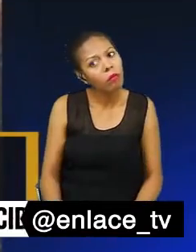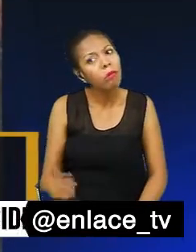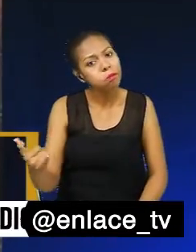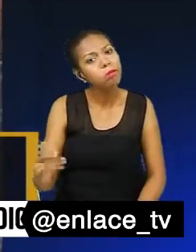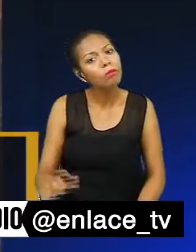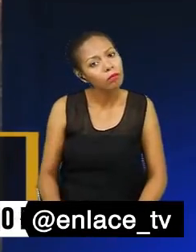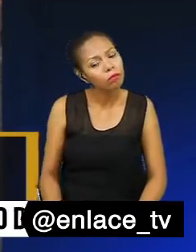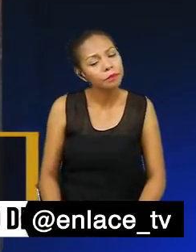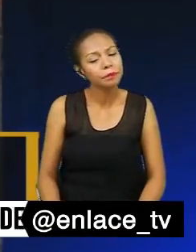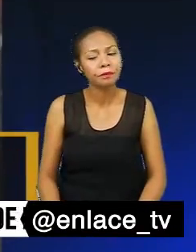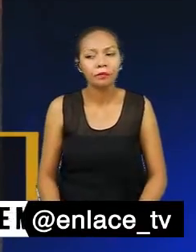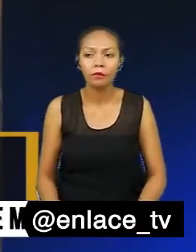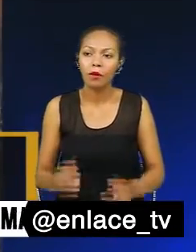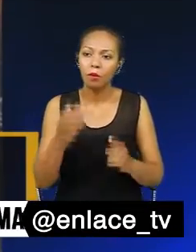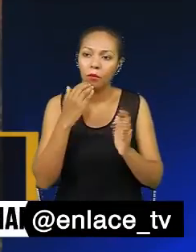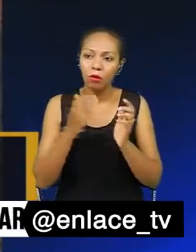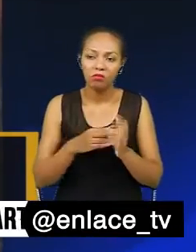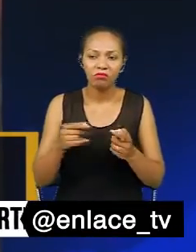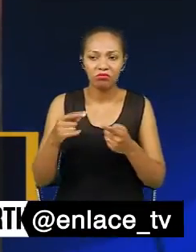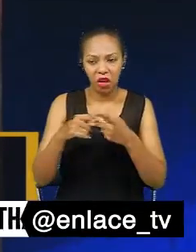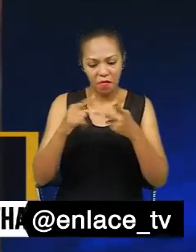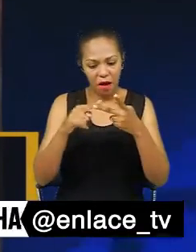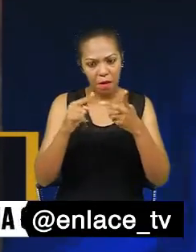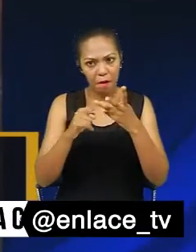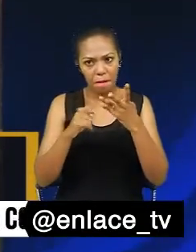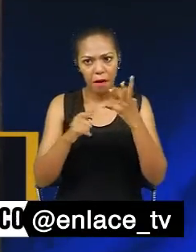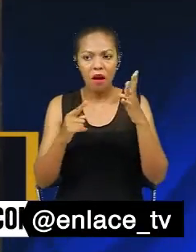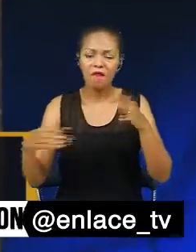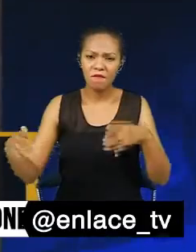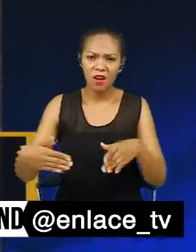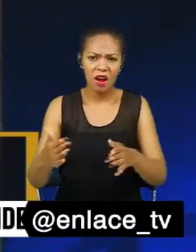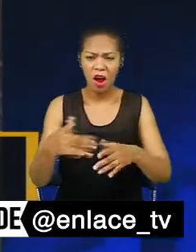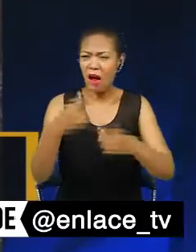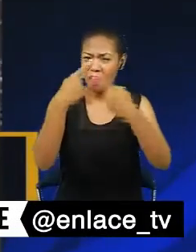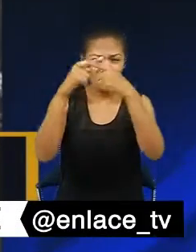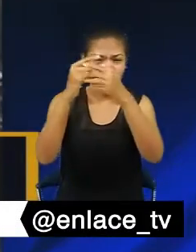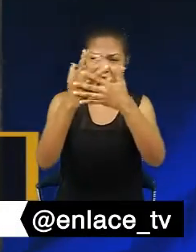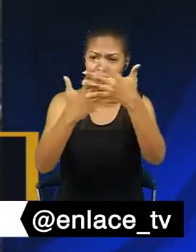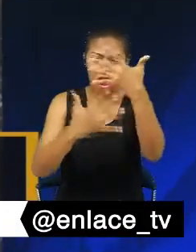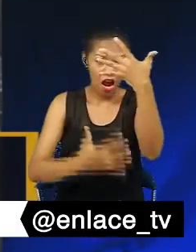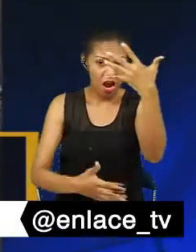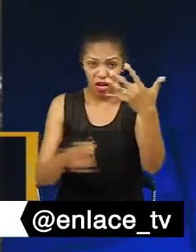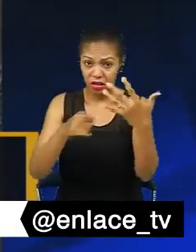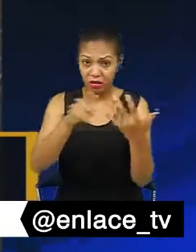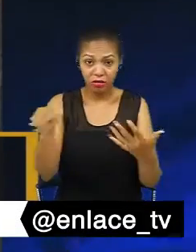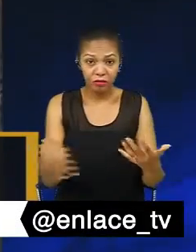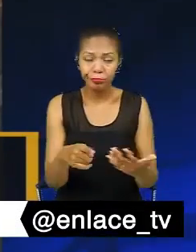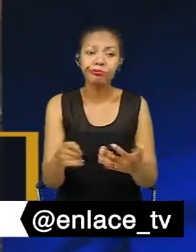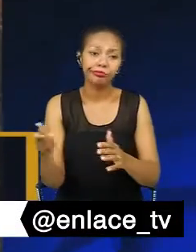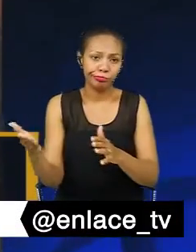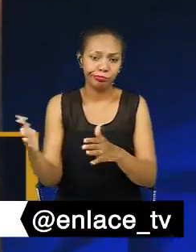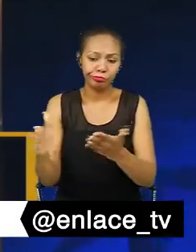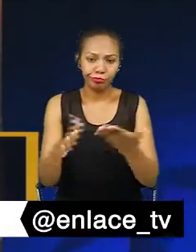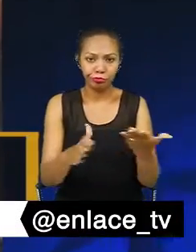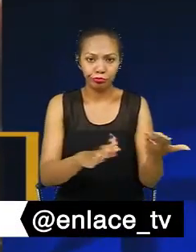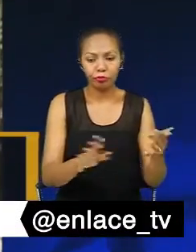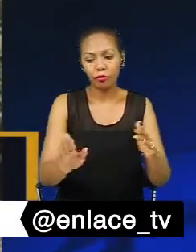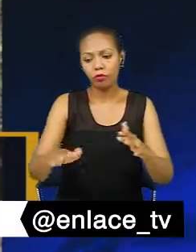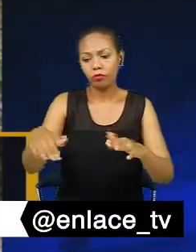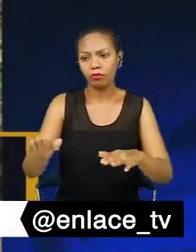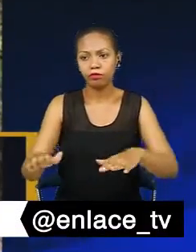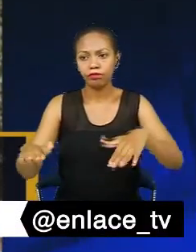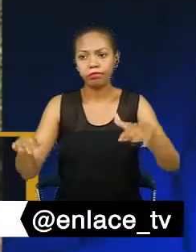Diferentes especies como mojarras, moncholos, blanquillos, golosas, bocachicos, mayupas, entre otros, han muerto por cuenta de la emergencia que se